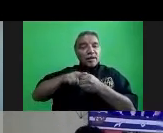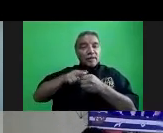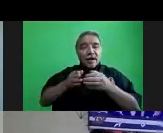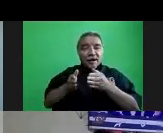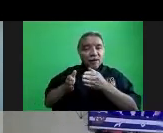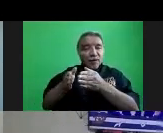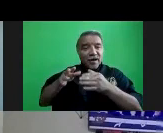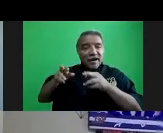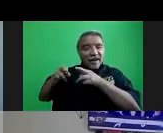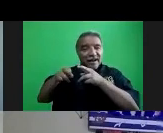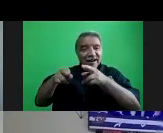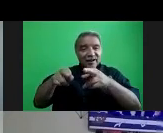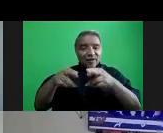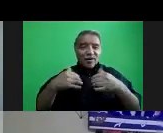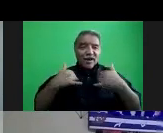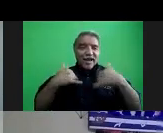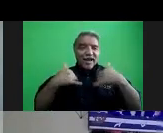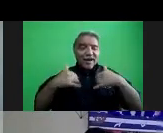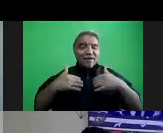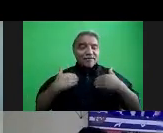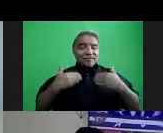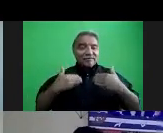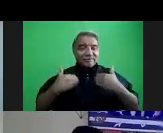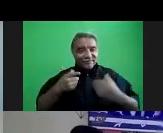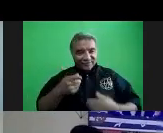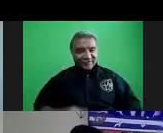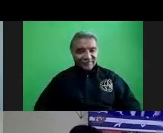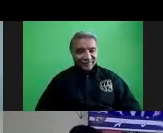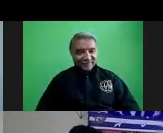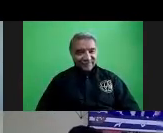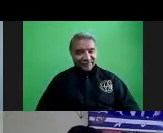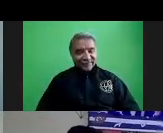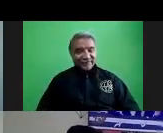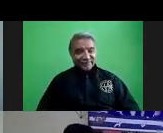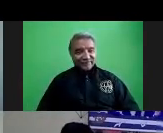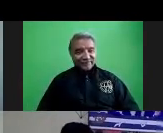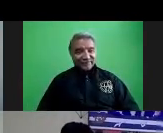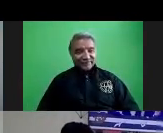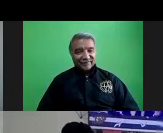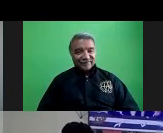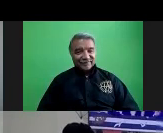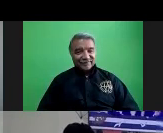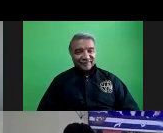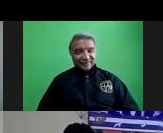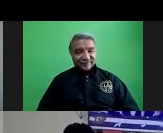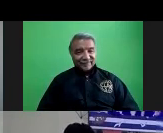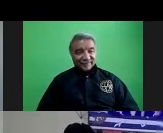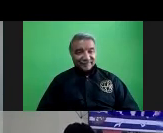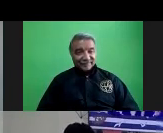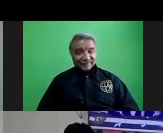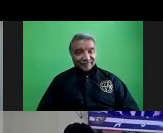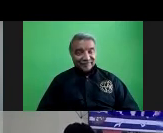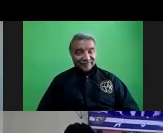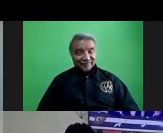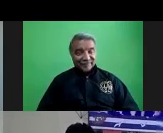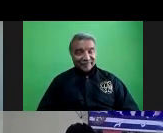compartir junto a su hermana. Se recuerda que ellos estaban en Totonicapán ese día en donde se tomaron la foto y